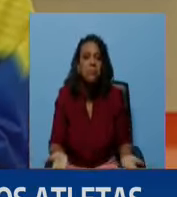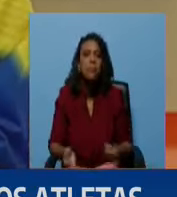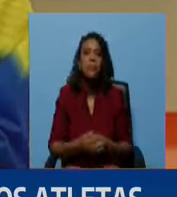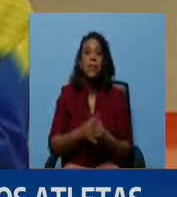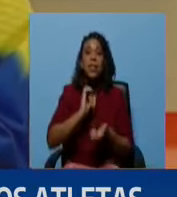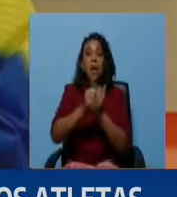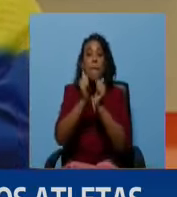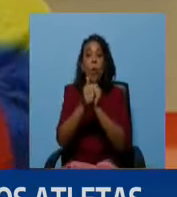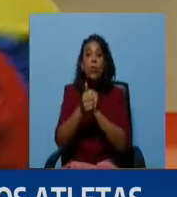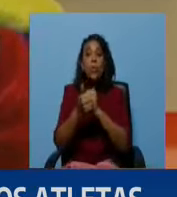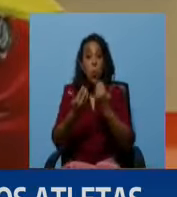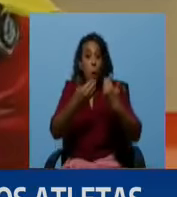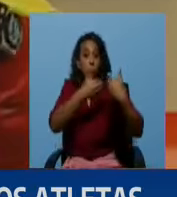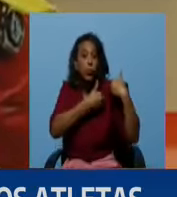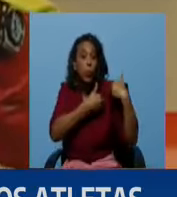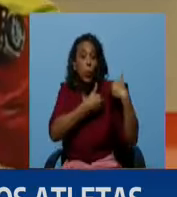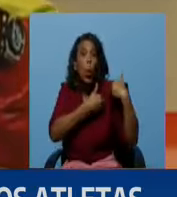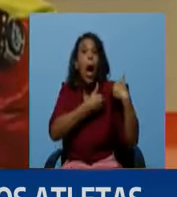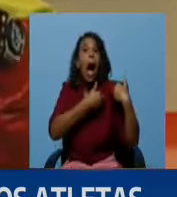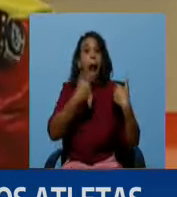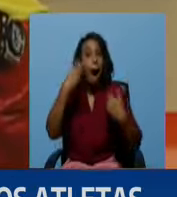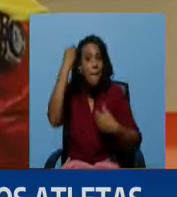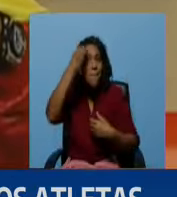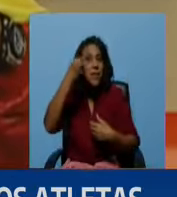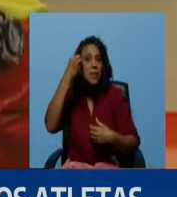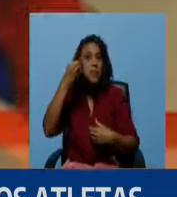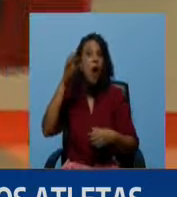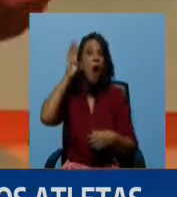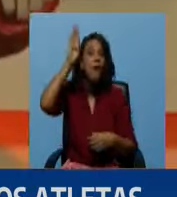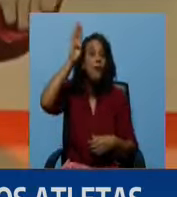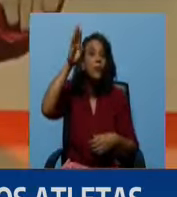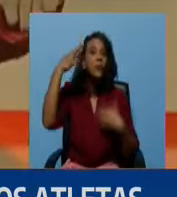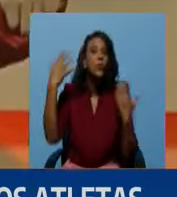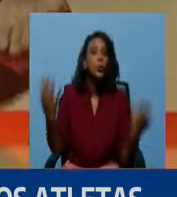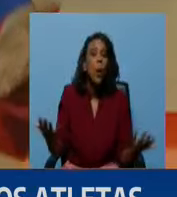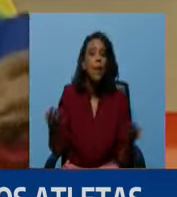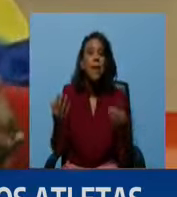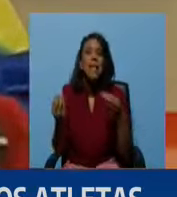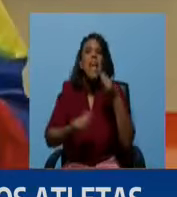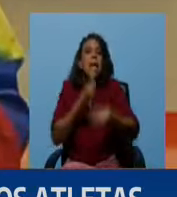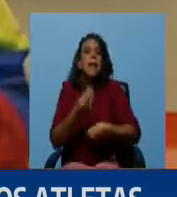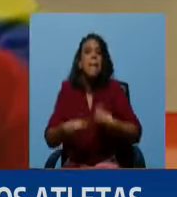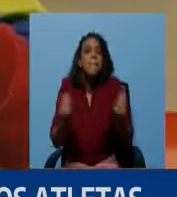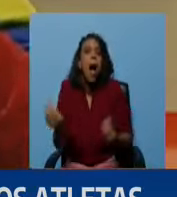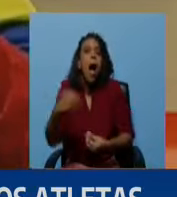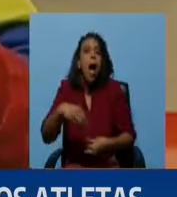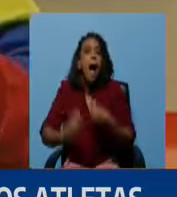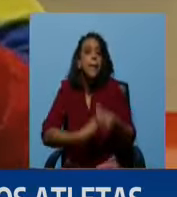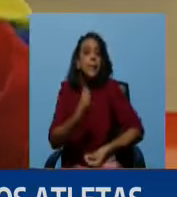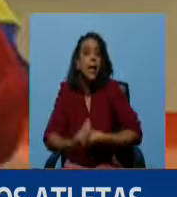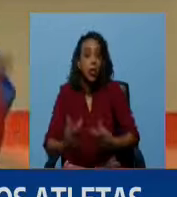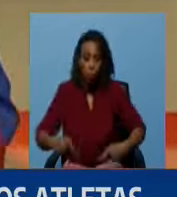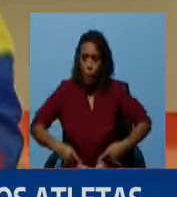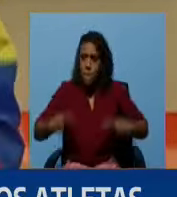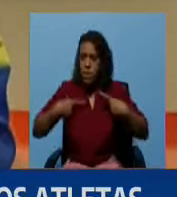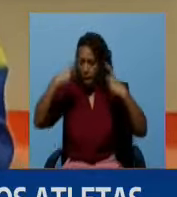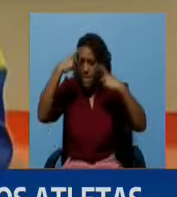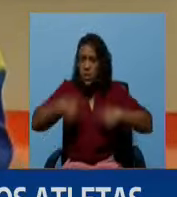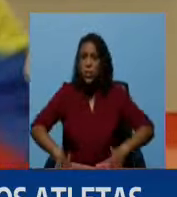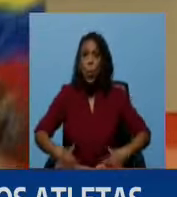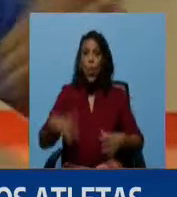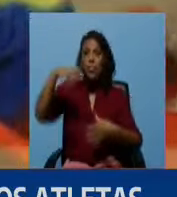deportivo que les toca y tienen que pensar siempre en el más allá, en su vida como seres